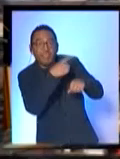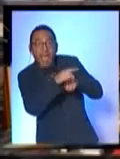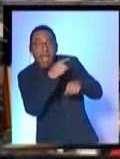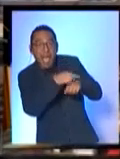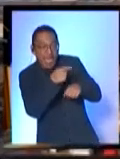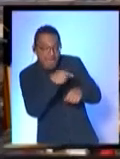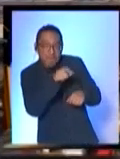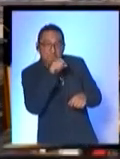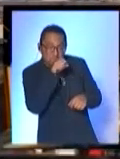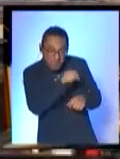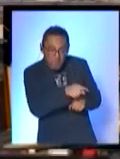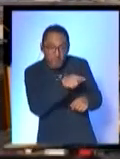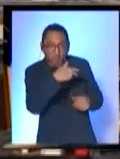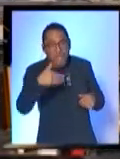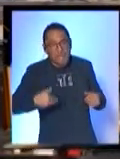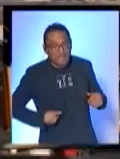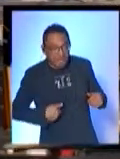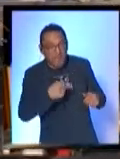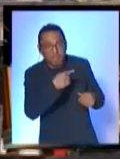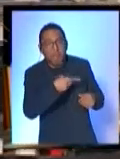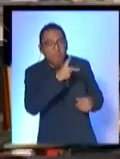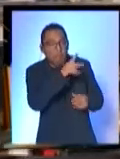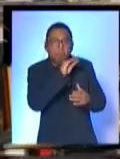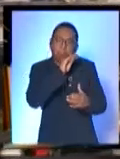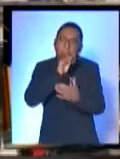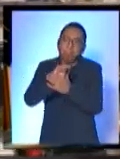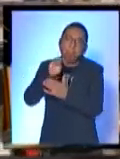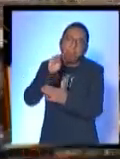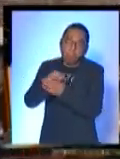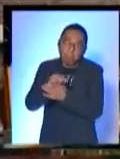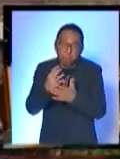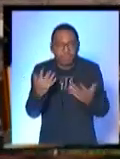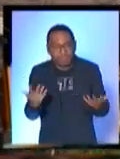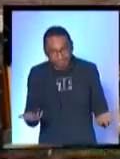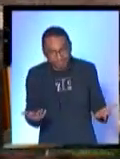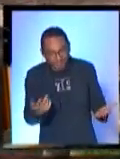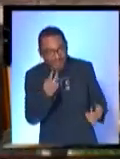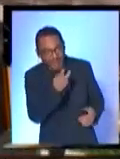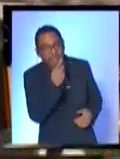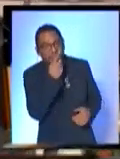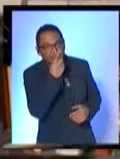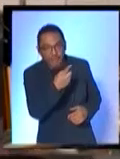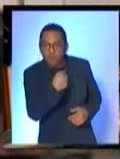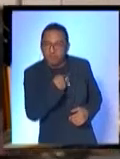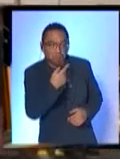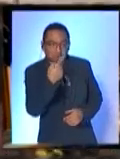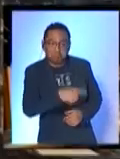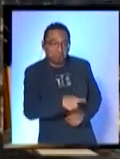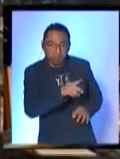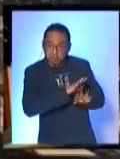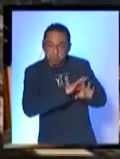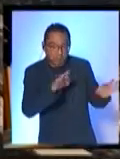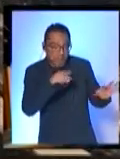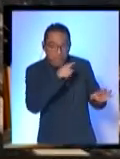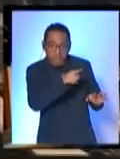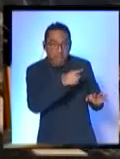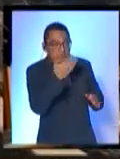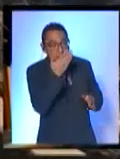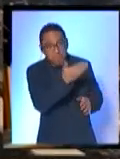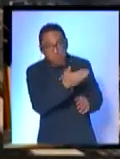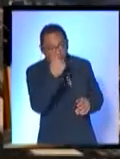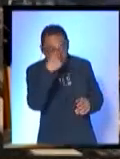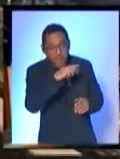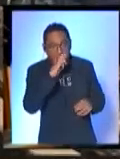en el punto donde ocurrió el accidente, y no hicieron caso. Por eso, dijo, demandamos que se finquen responsabilidades mediante un